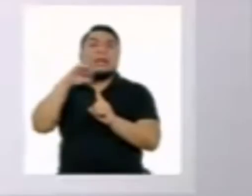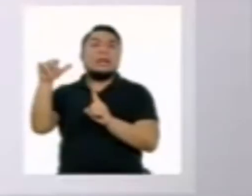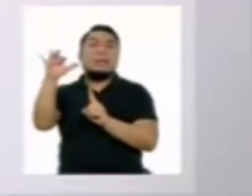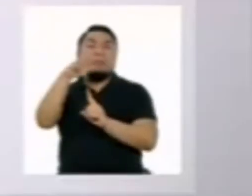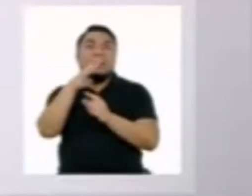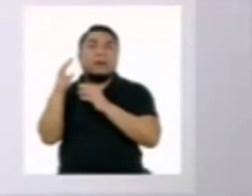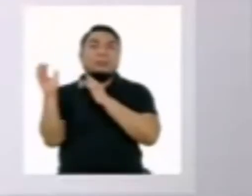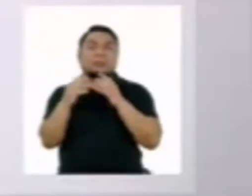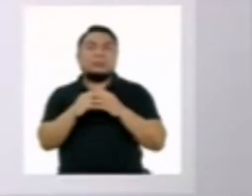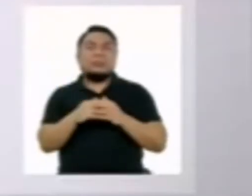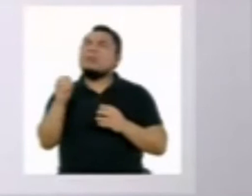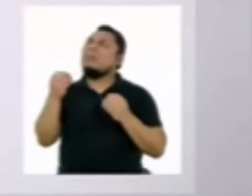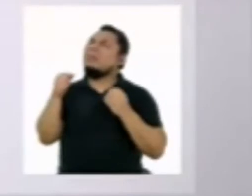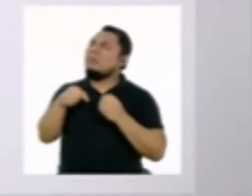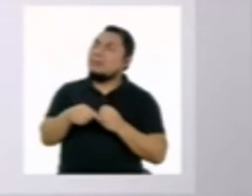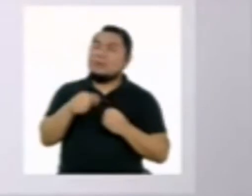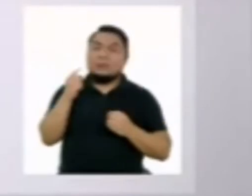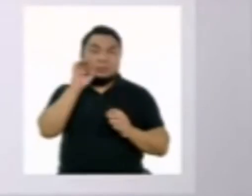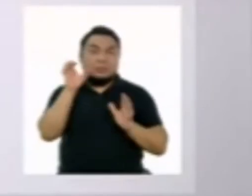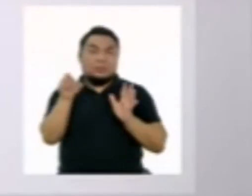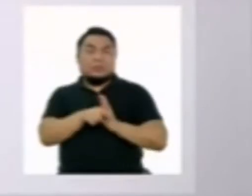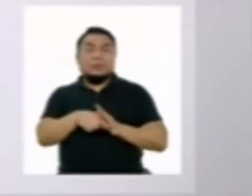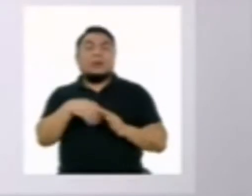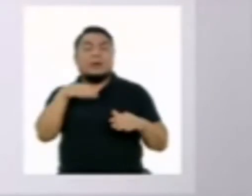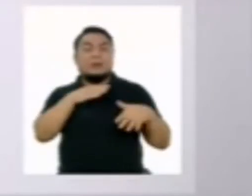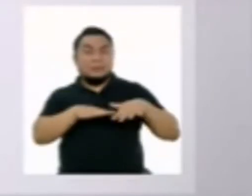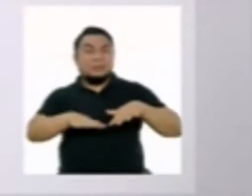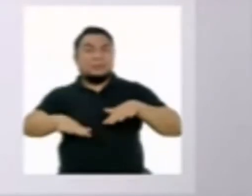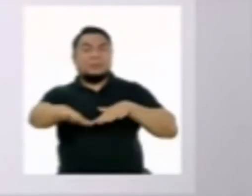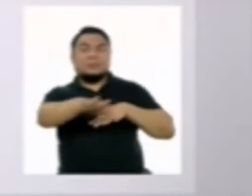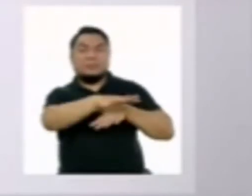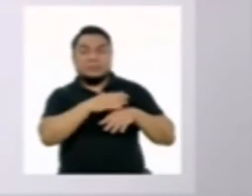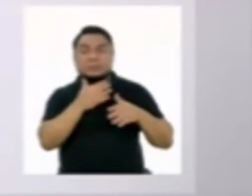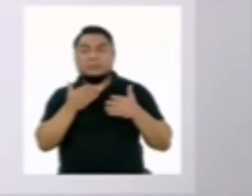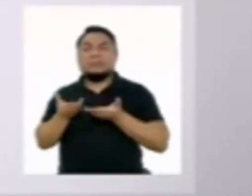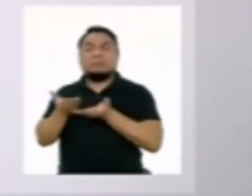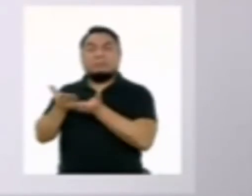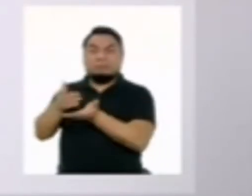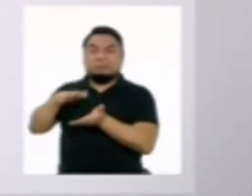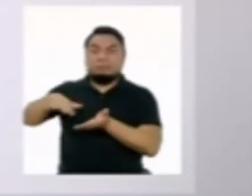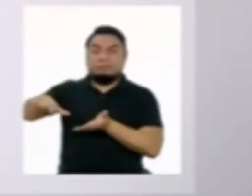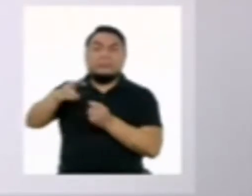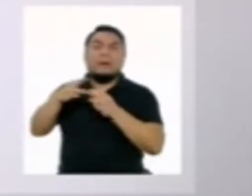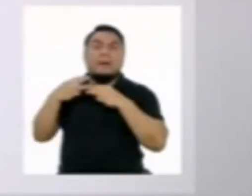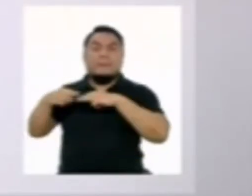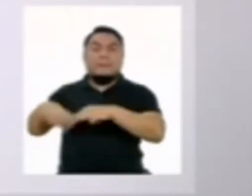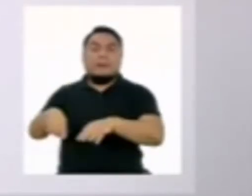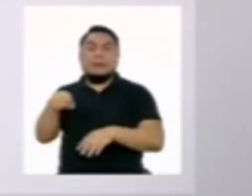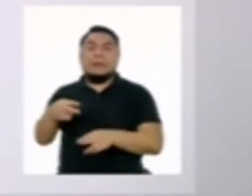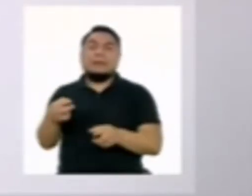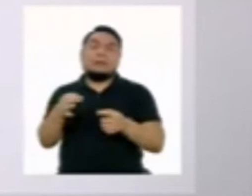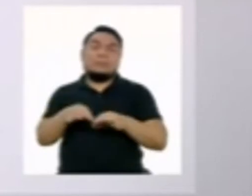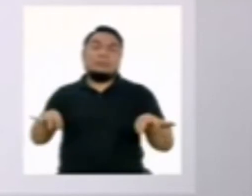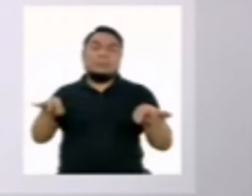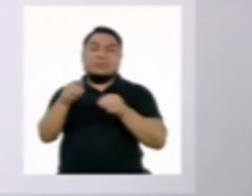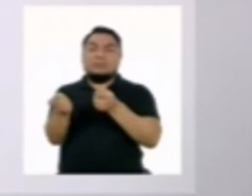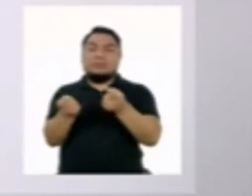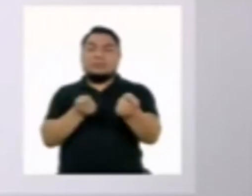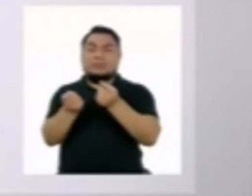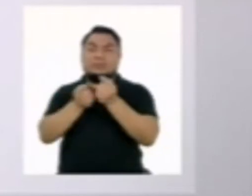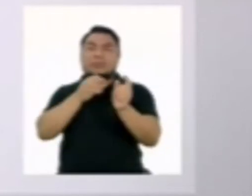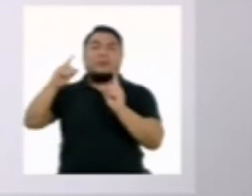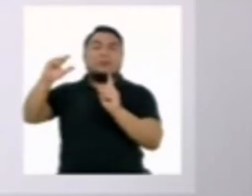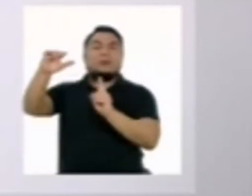Por ejemplo, los ecosistemas terrestres y marinos desempeñan un papel importante en la regulación del clima. En la